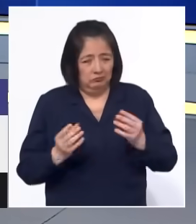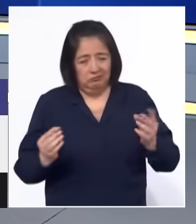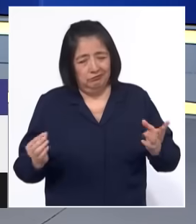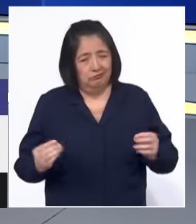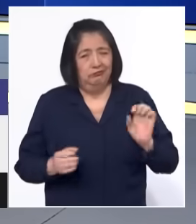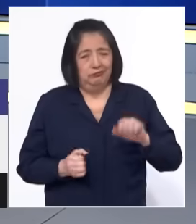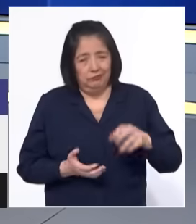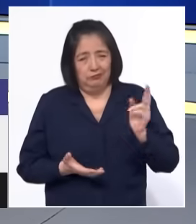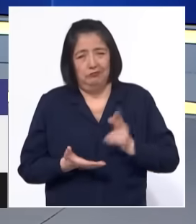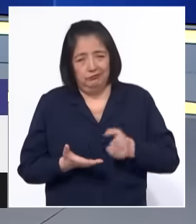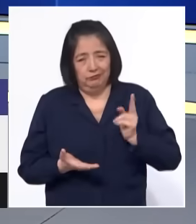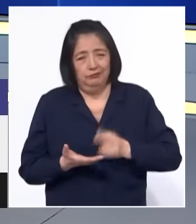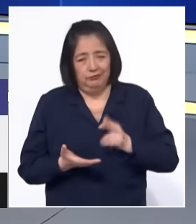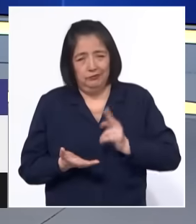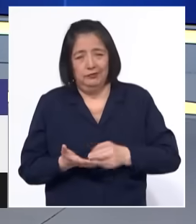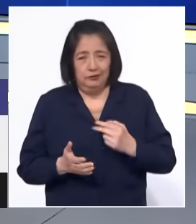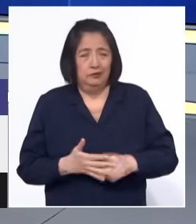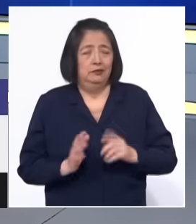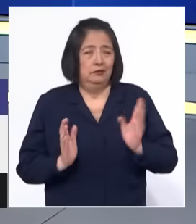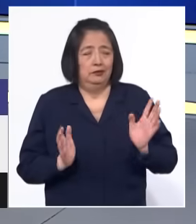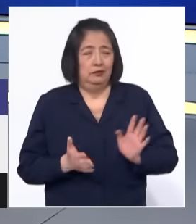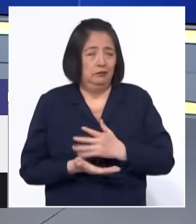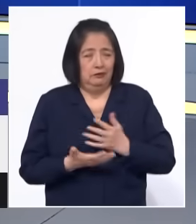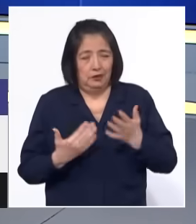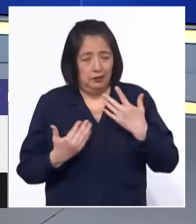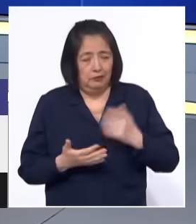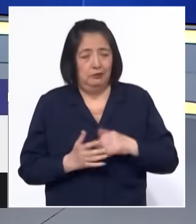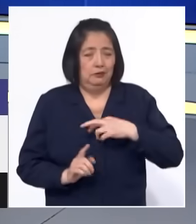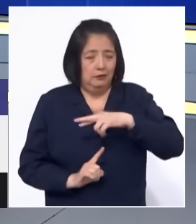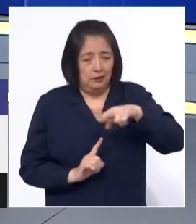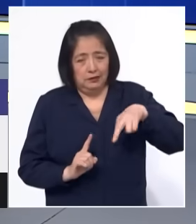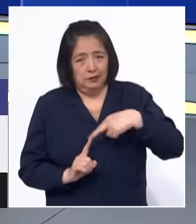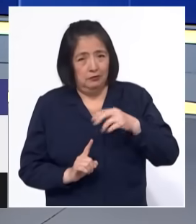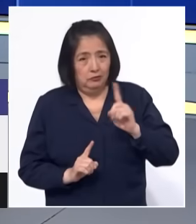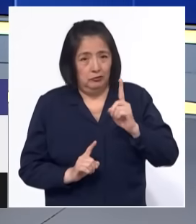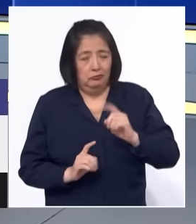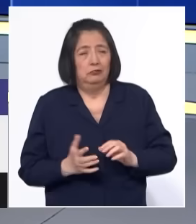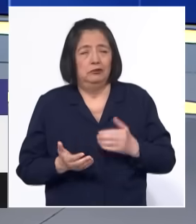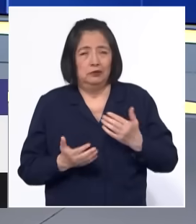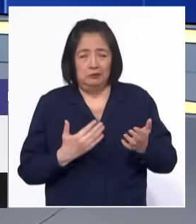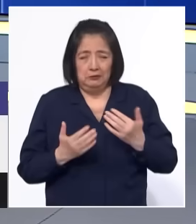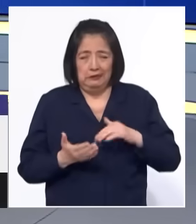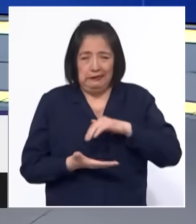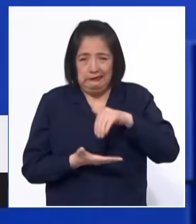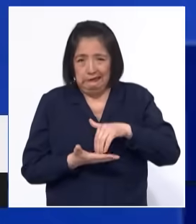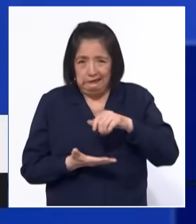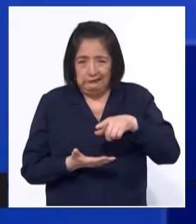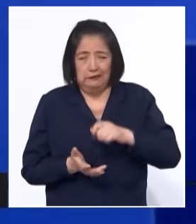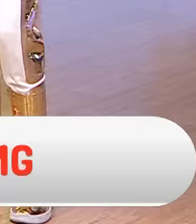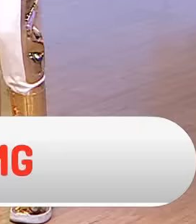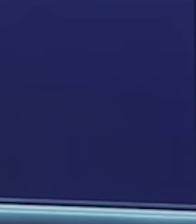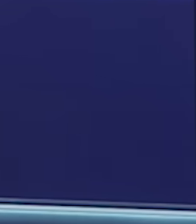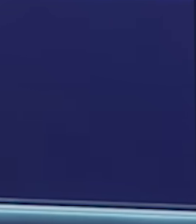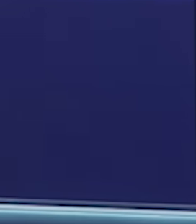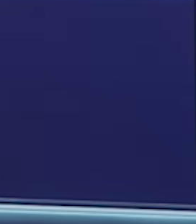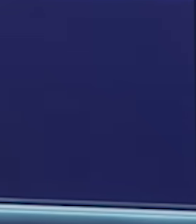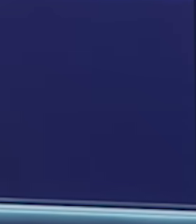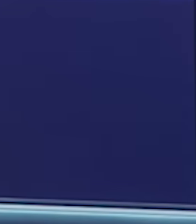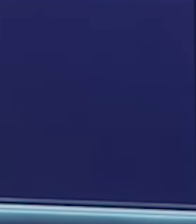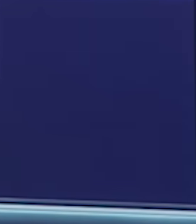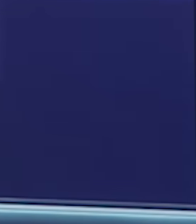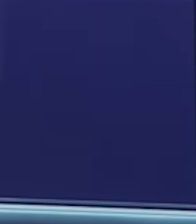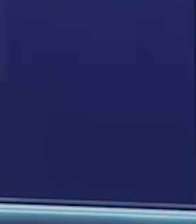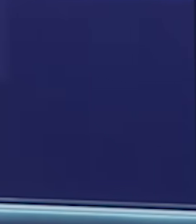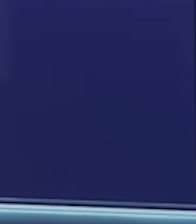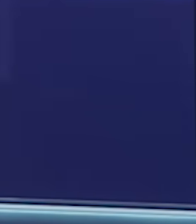los que se repiten todos los días. Y como bien dice, ya no estamos hablando de la periferia, no, estamos hablando de lo que sucede allí, en pleno centro. Hola,